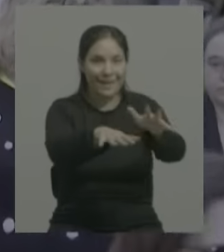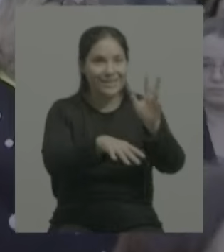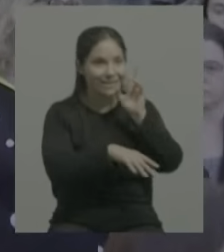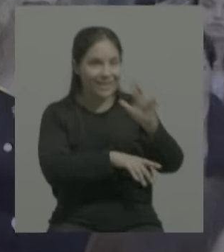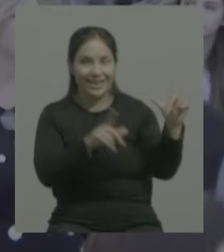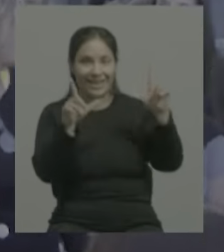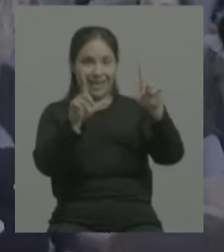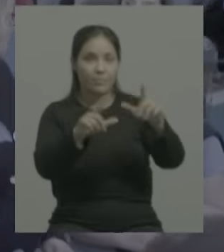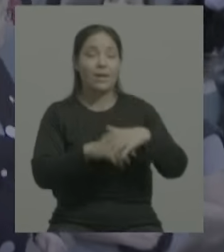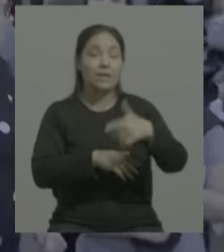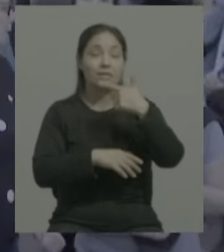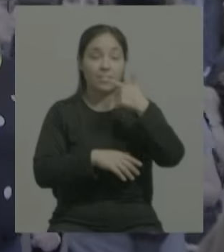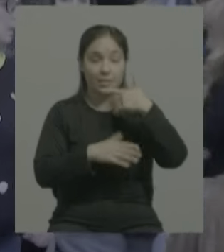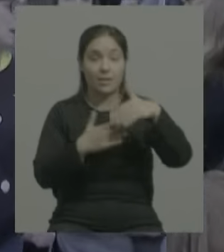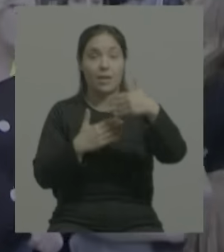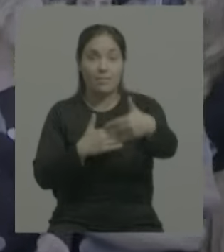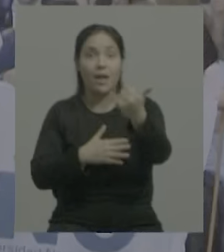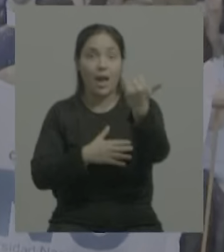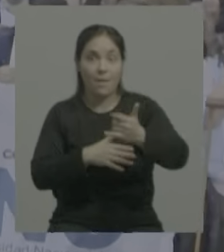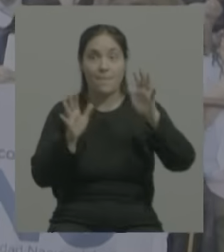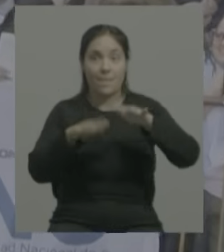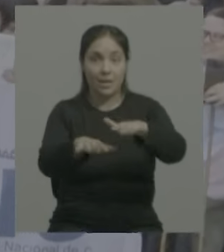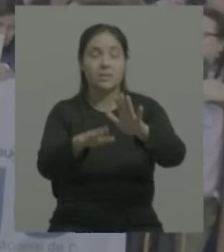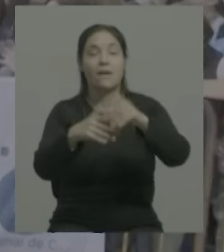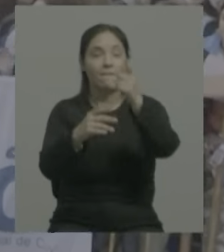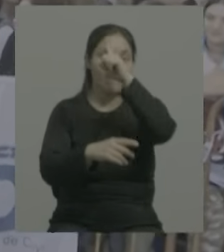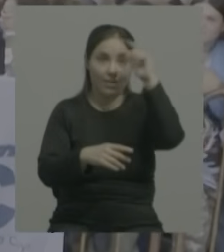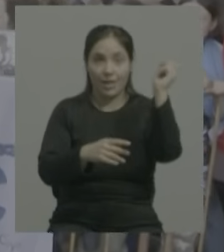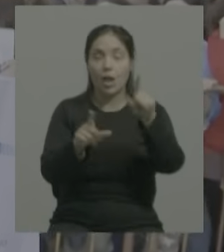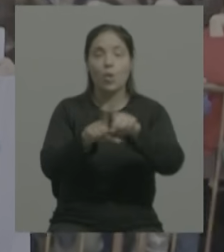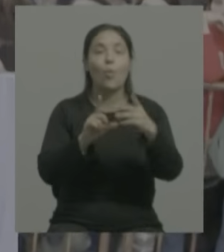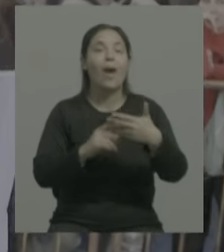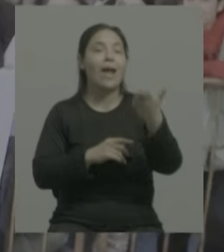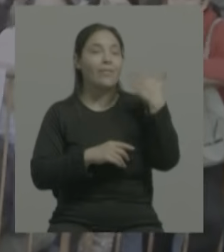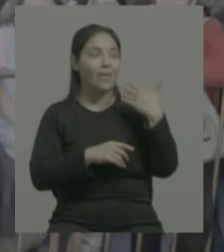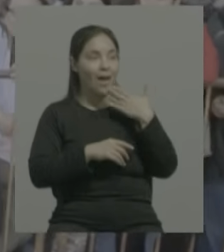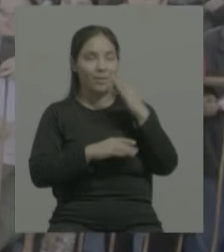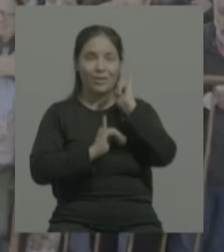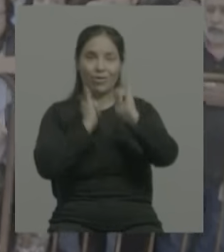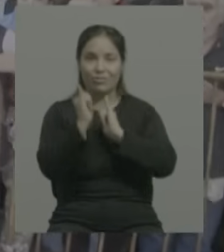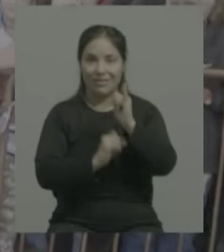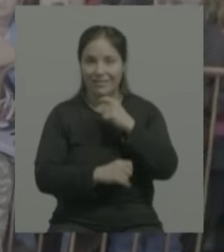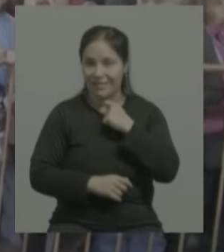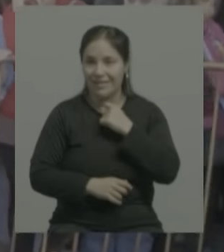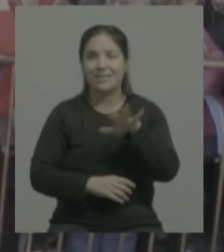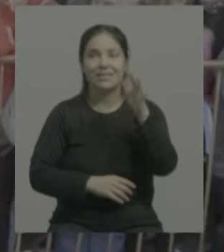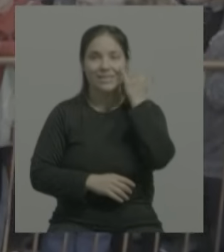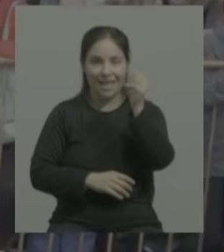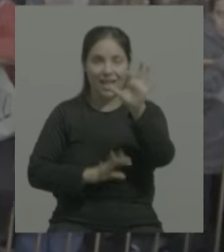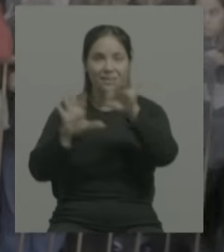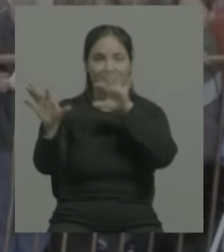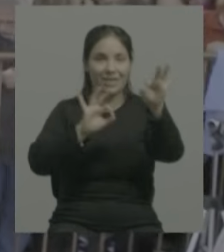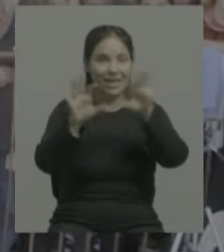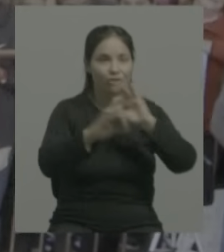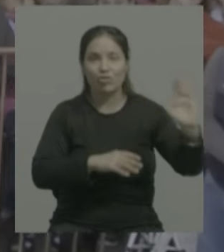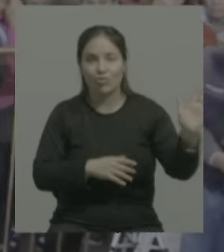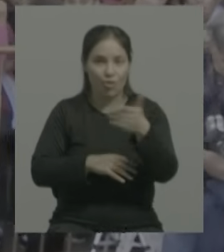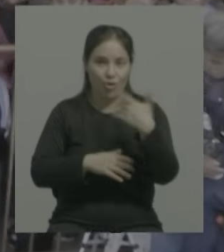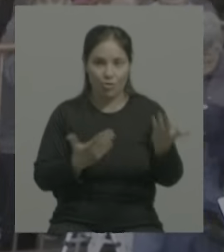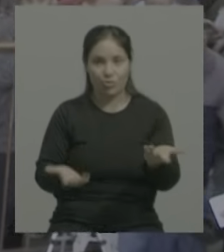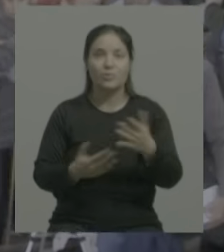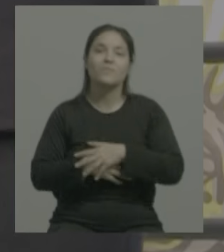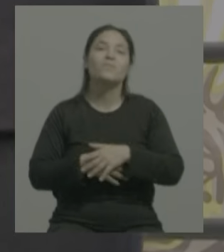Adelantar que para septiembre estamos trabajando en una nueva marcha federal como la de abril. Así que bueno, ahí están convocados todos, ¿no? Para que nos sumemos.